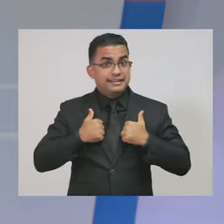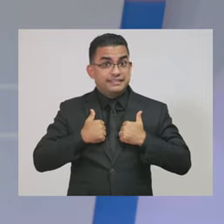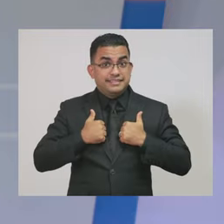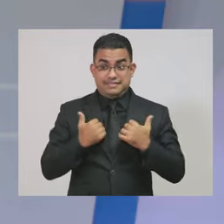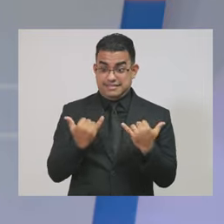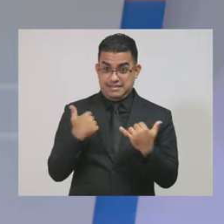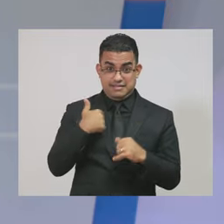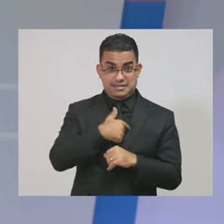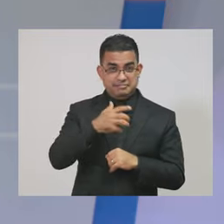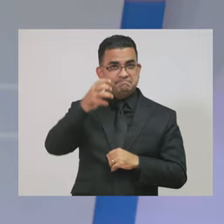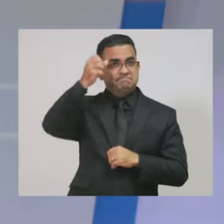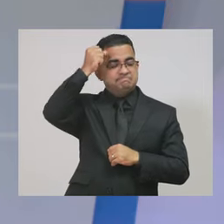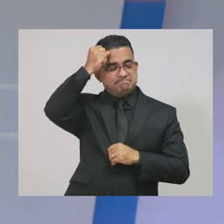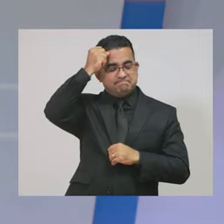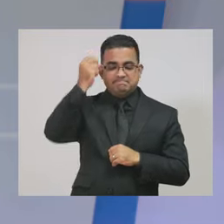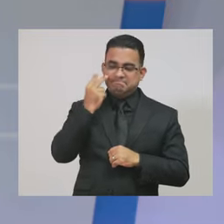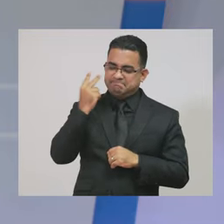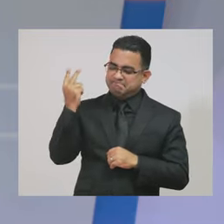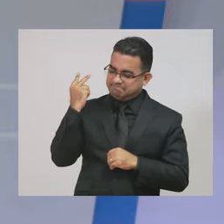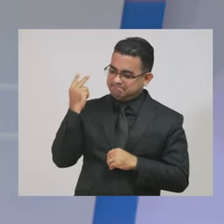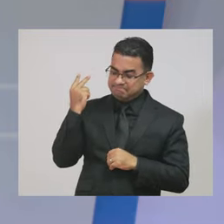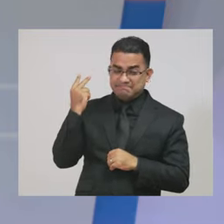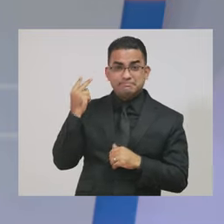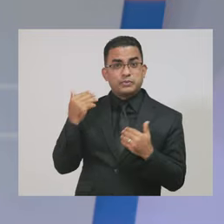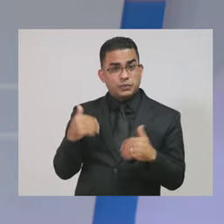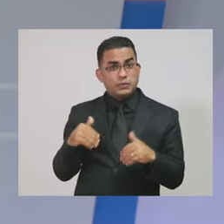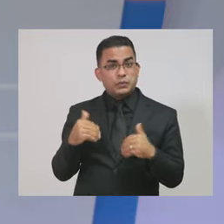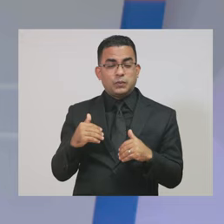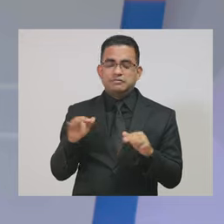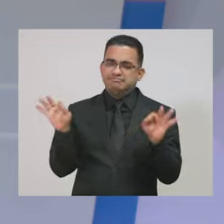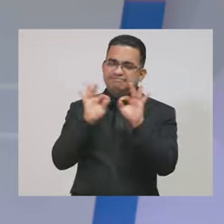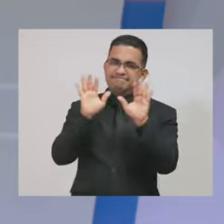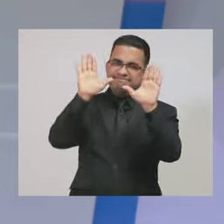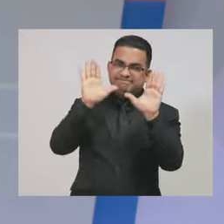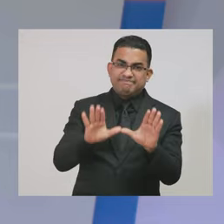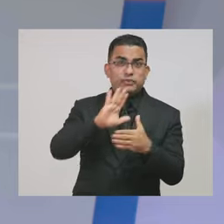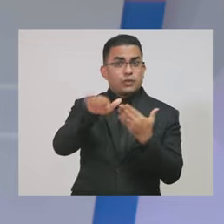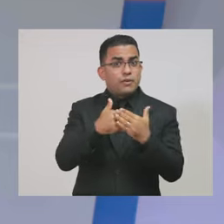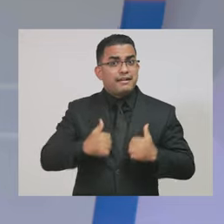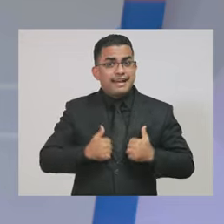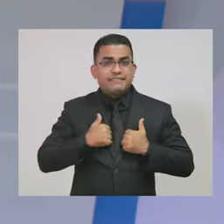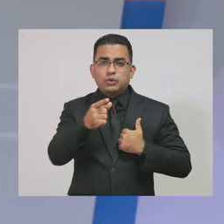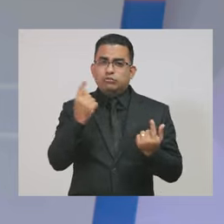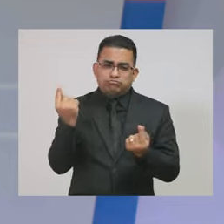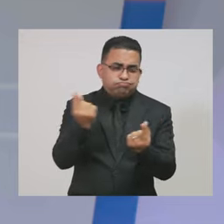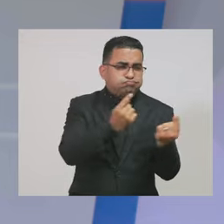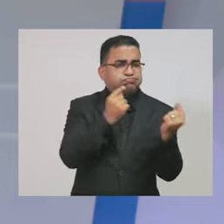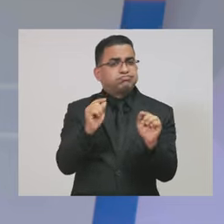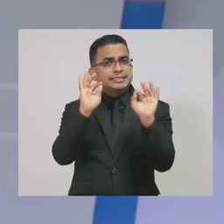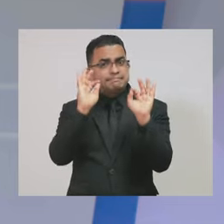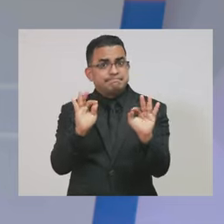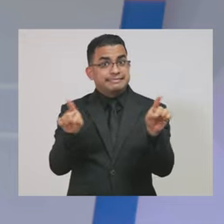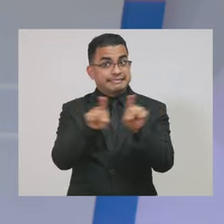ahora creamos una memoria que borrar de no ser uno más el ser extraordinarios en todo lo que hagamos es